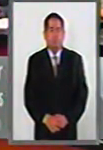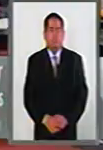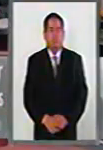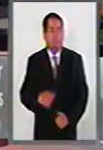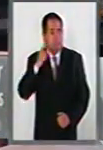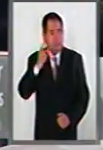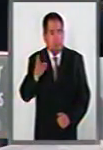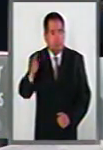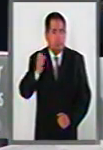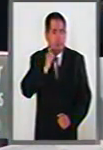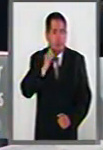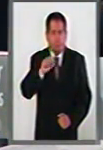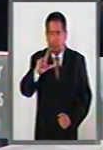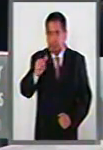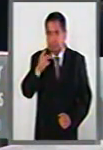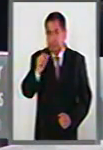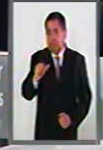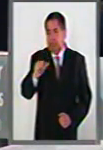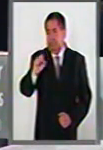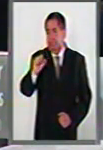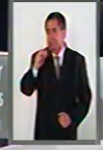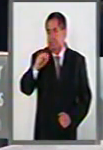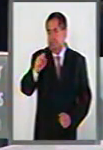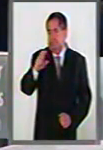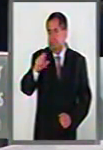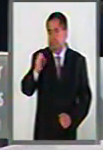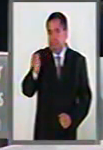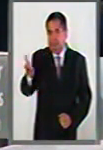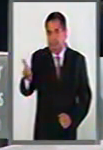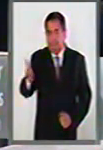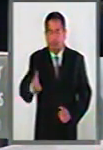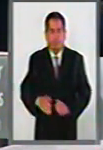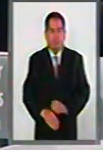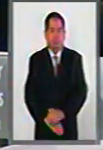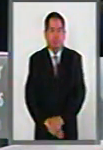Sonido en el escaño de la senadora Laida Sansores.